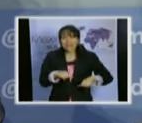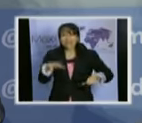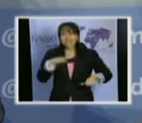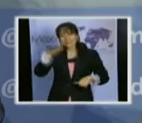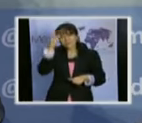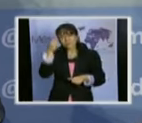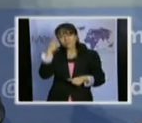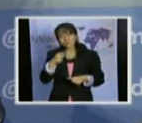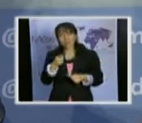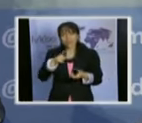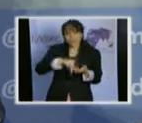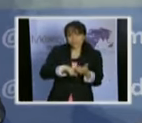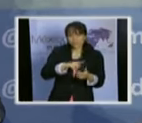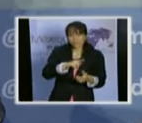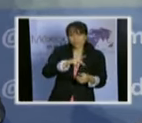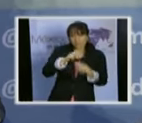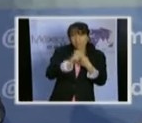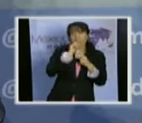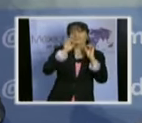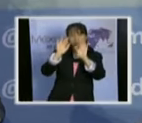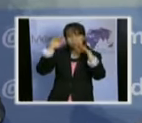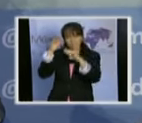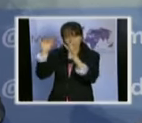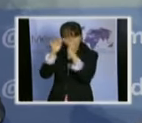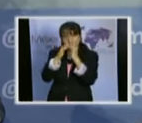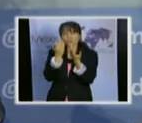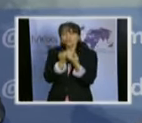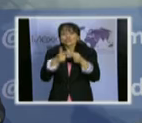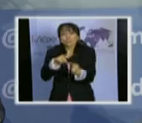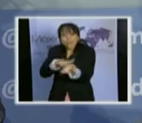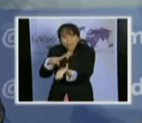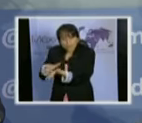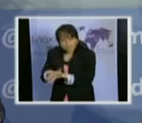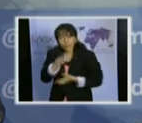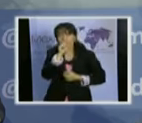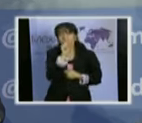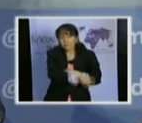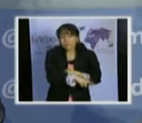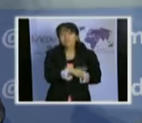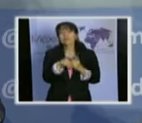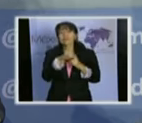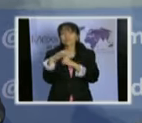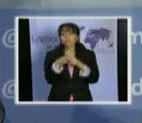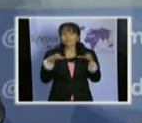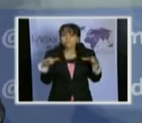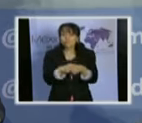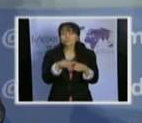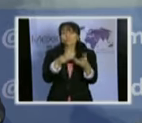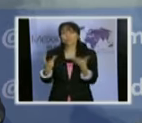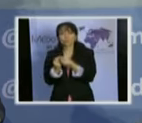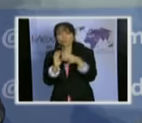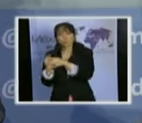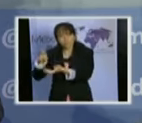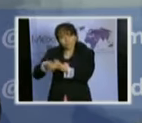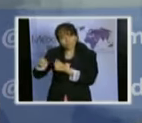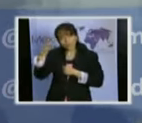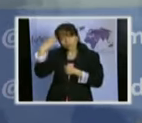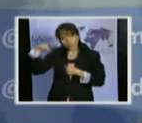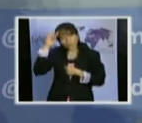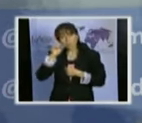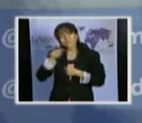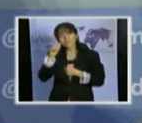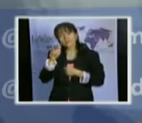y organización social. Fue agregado de Cooperación Cultural y Educativa en Cuba y Argentina. Representó a la